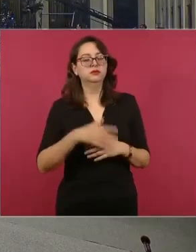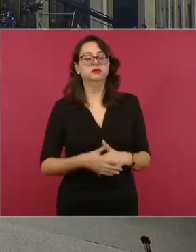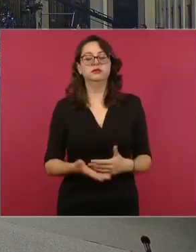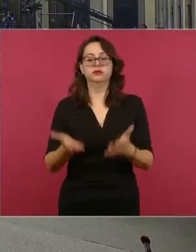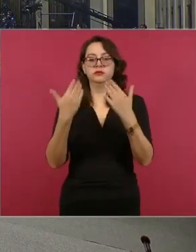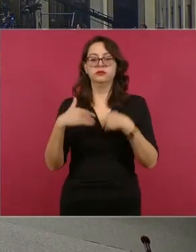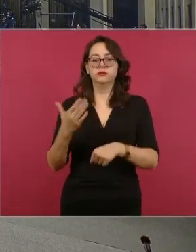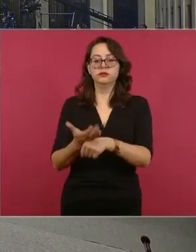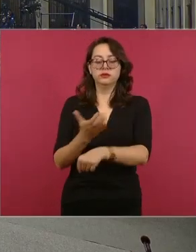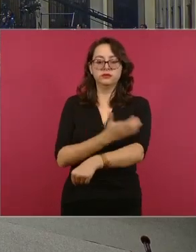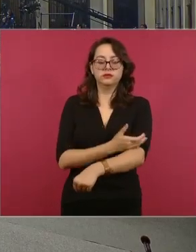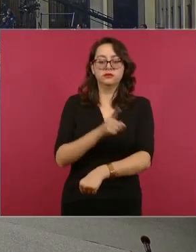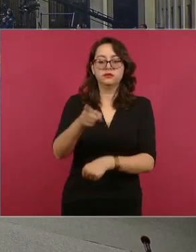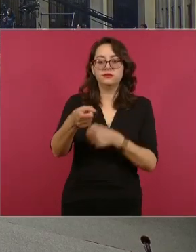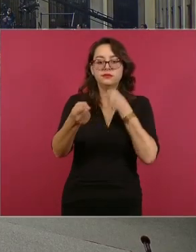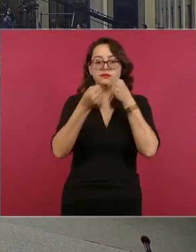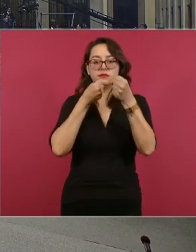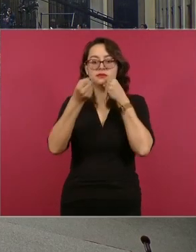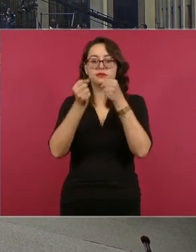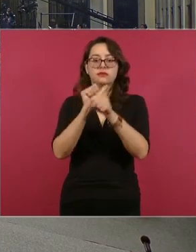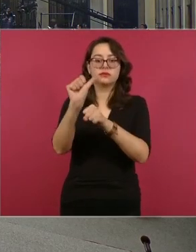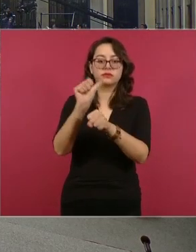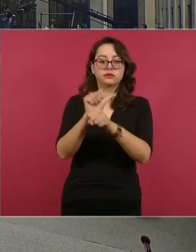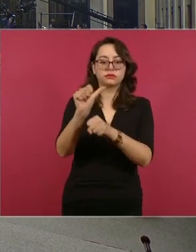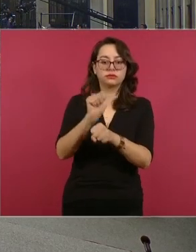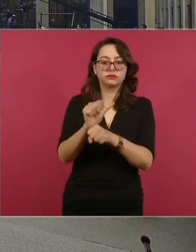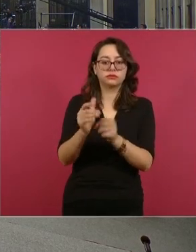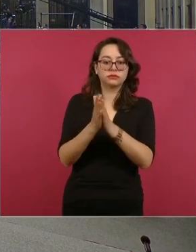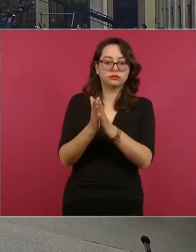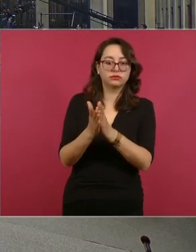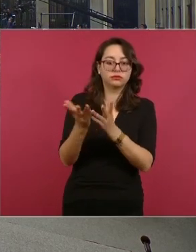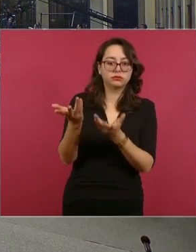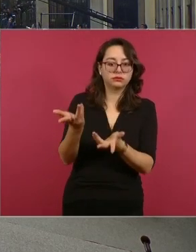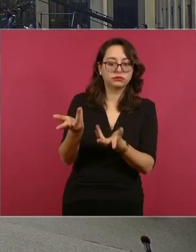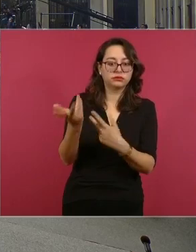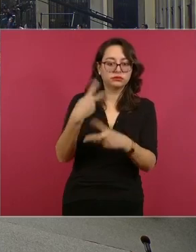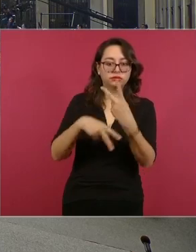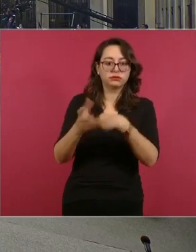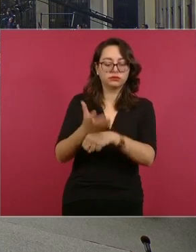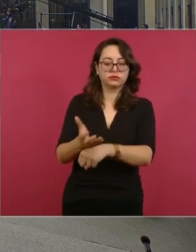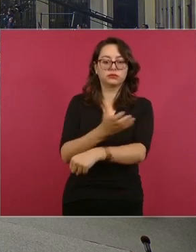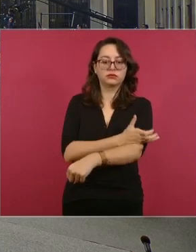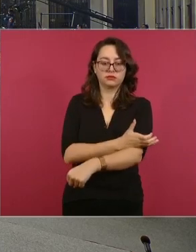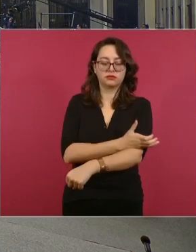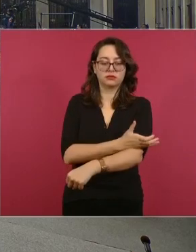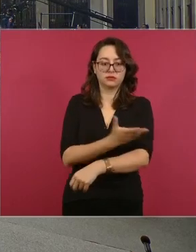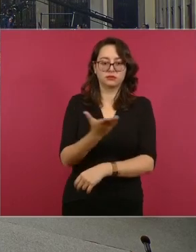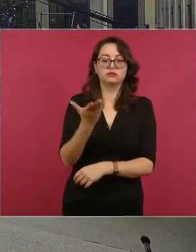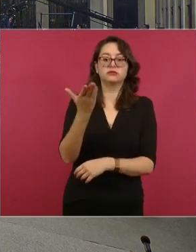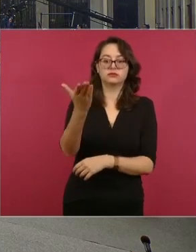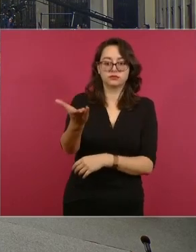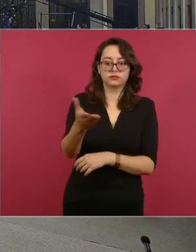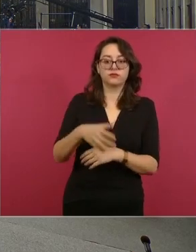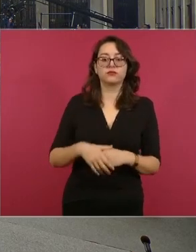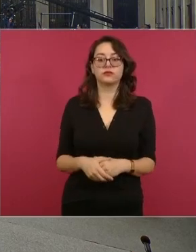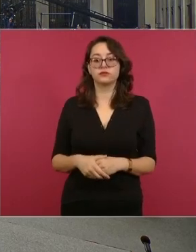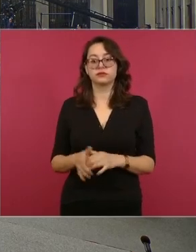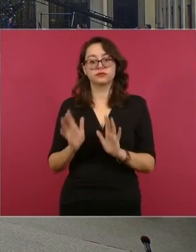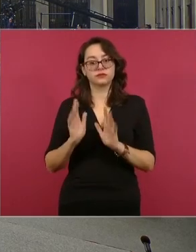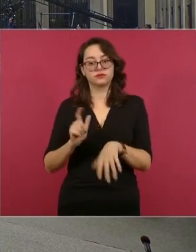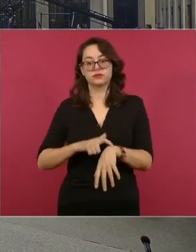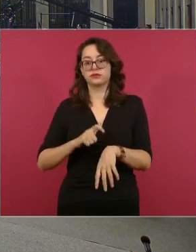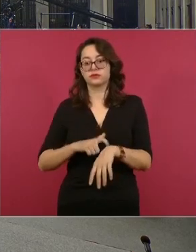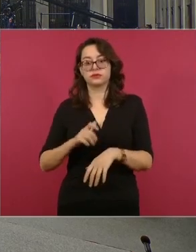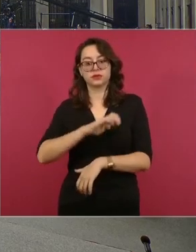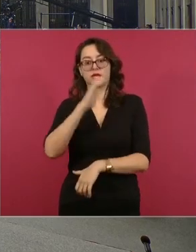la palabra al compañero periodista argentino que nos acompaña el día de hoy para ir